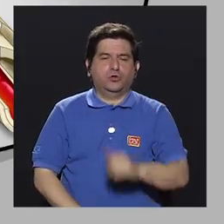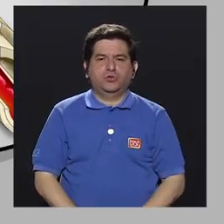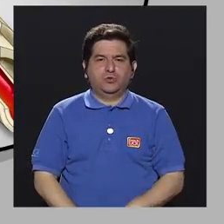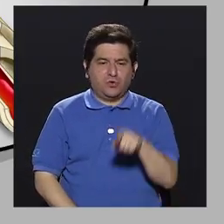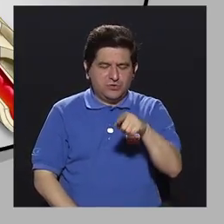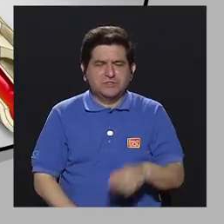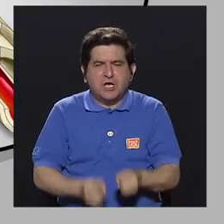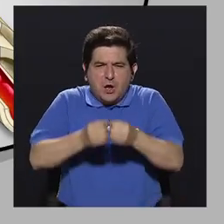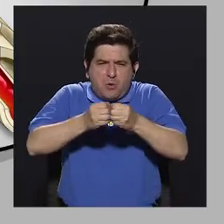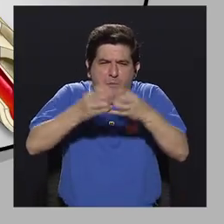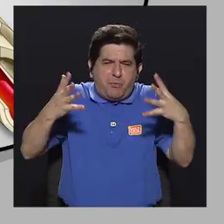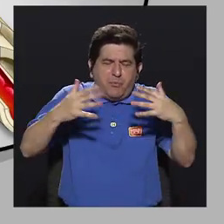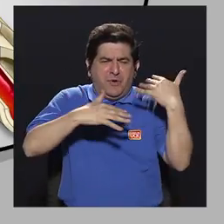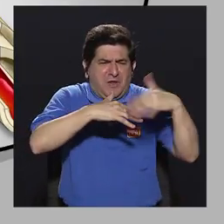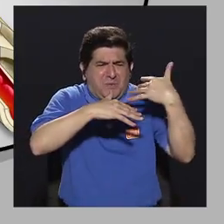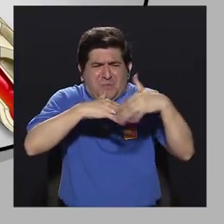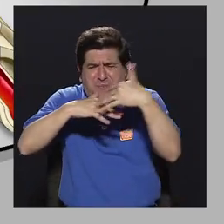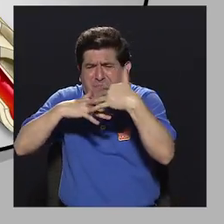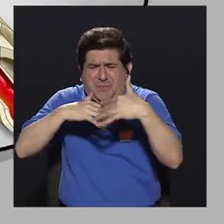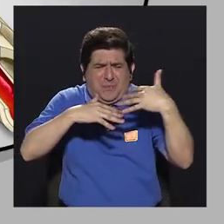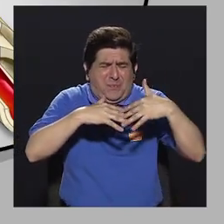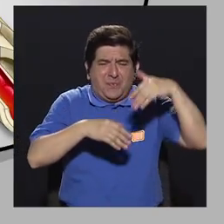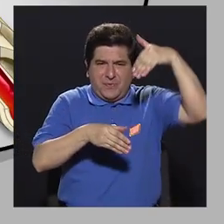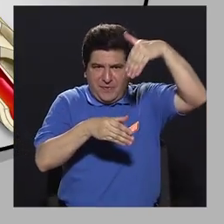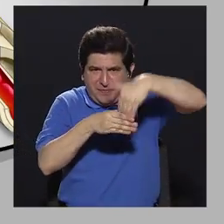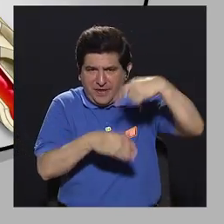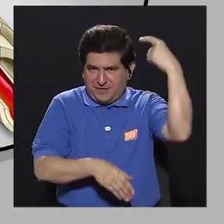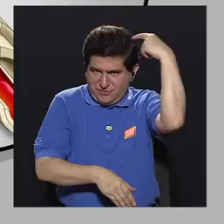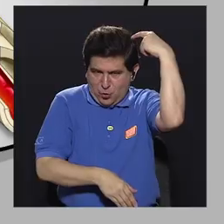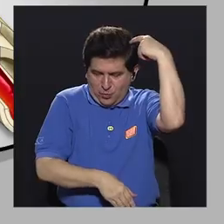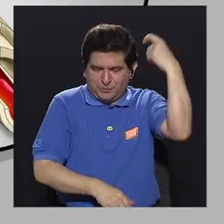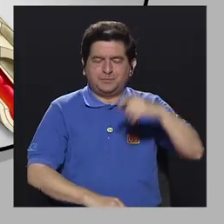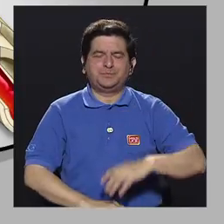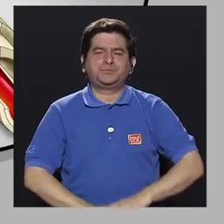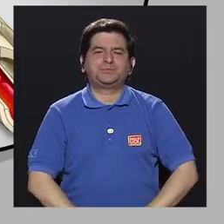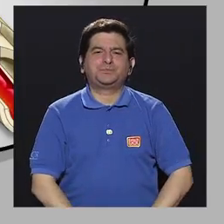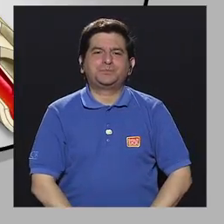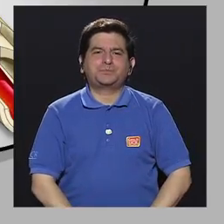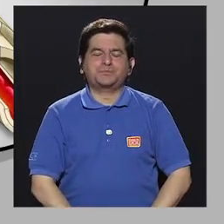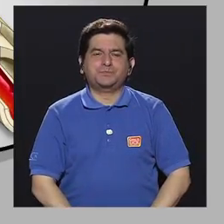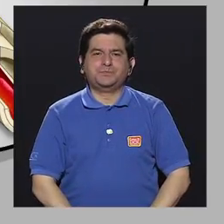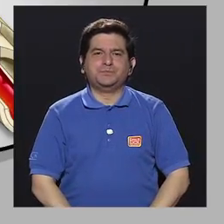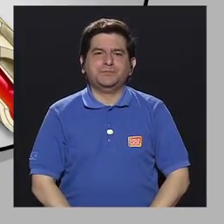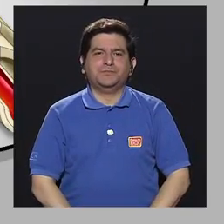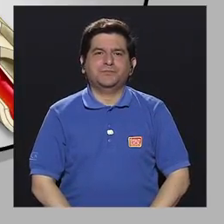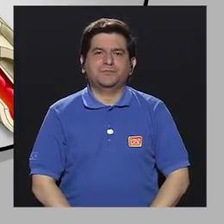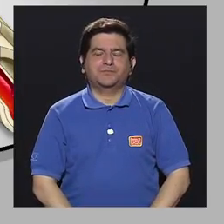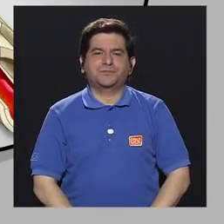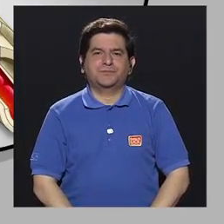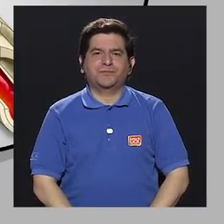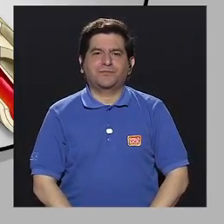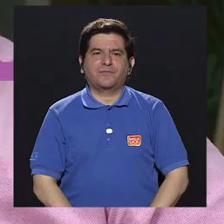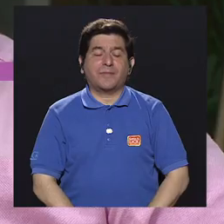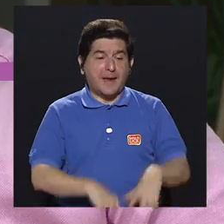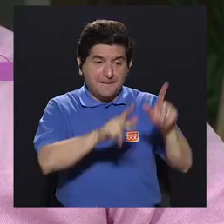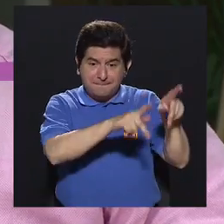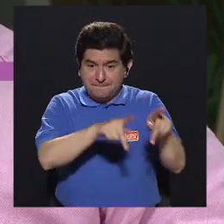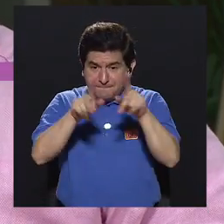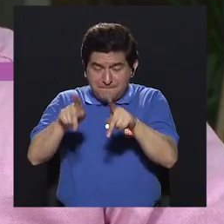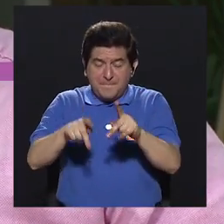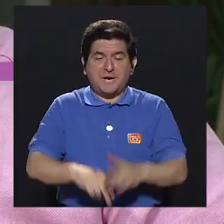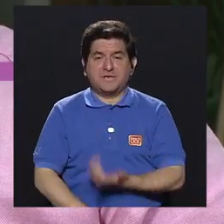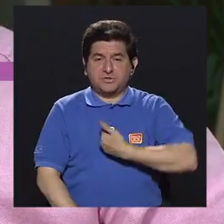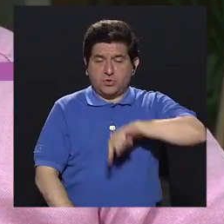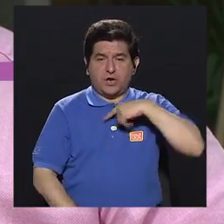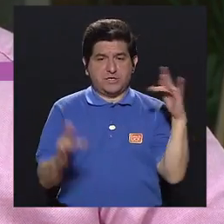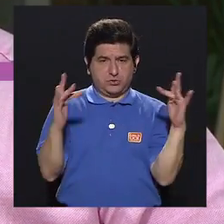hemorrágico, que es cuando ese vaso se rompe y causa una hemorragia en el cerebro. Doña Ari, las personas que